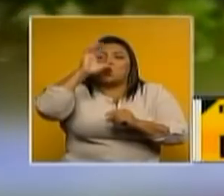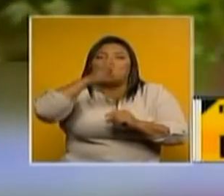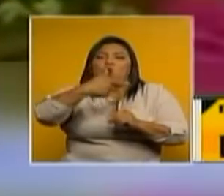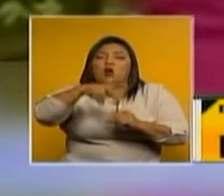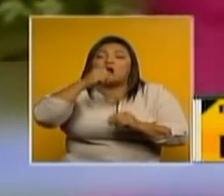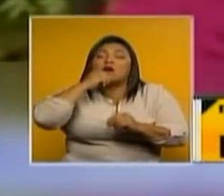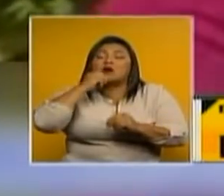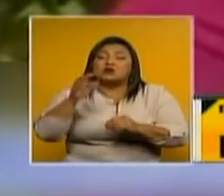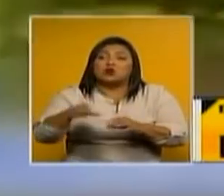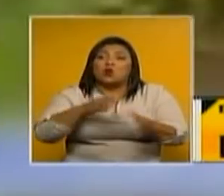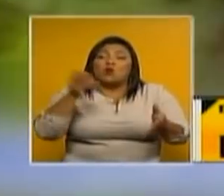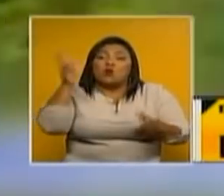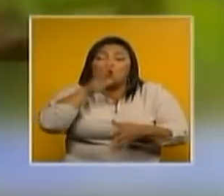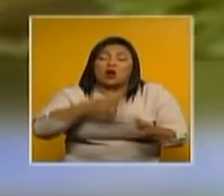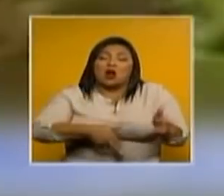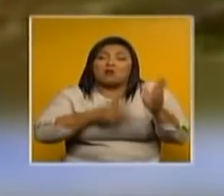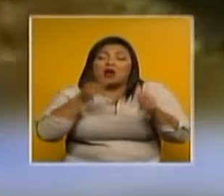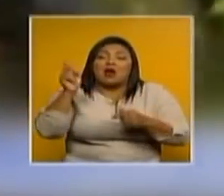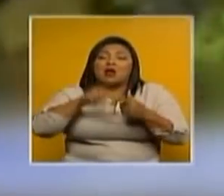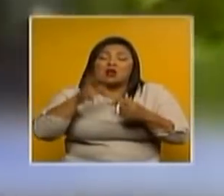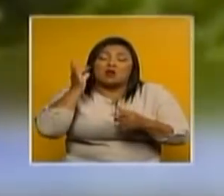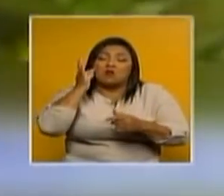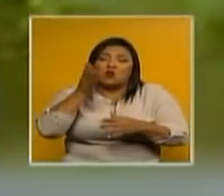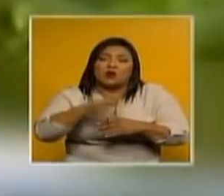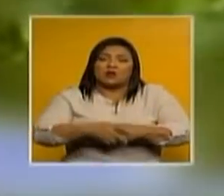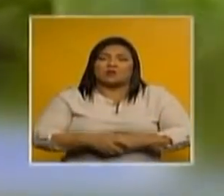hasta mujeres.